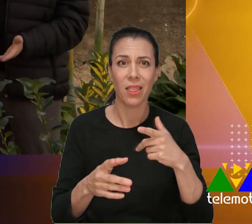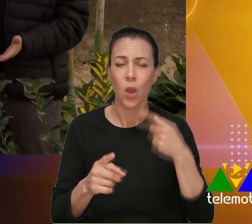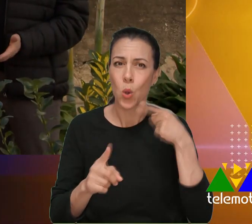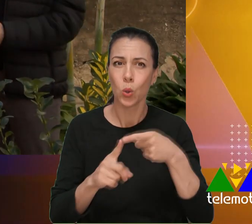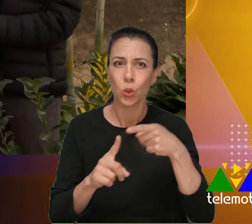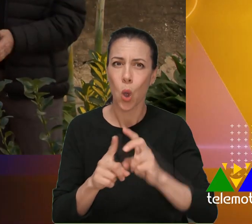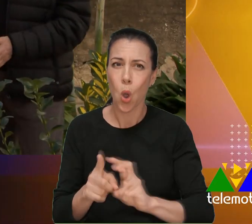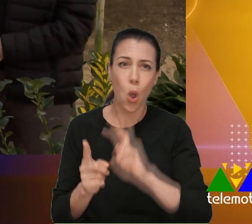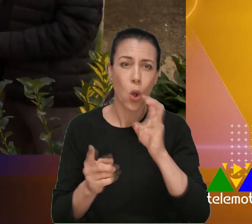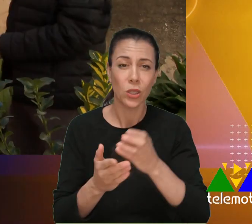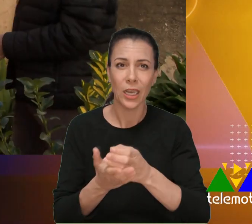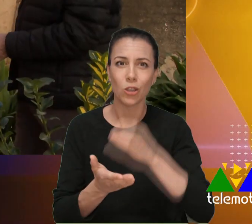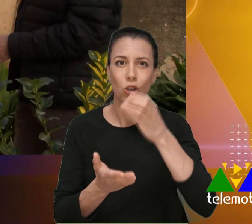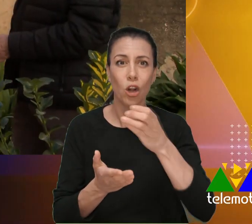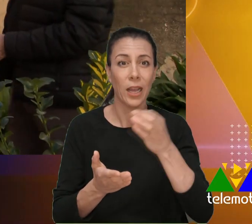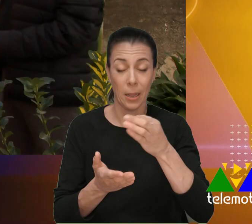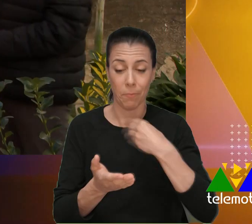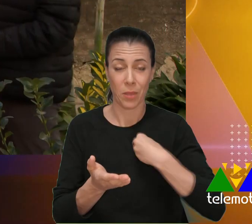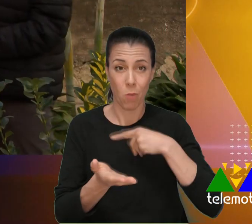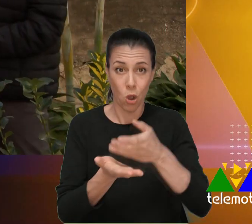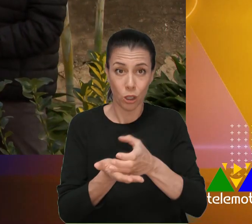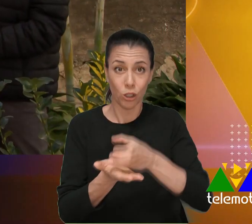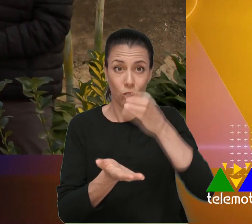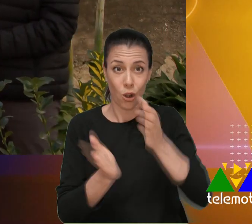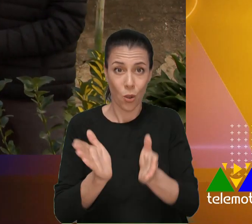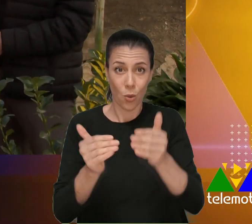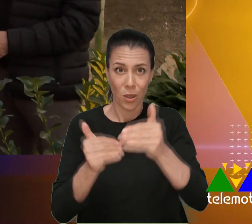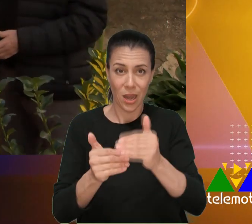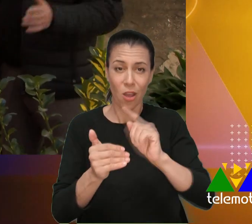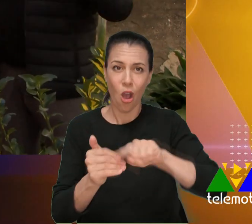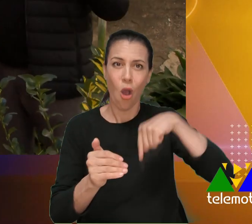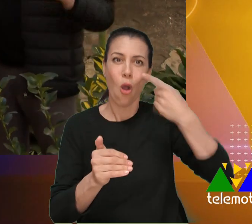anterior y lo que hicieron fue apretilar la torre que existía.